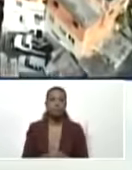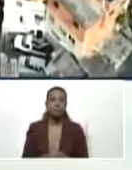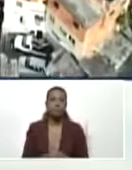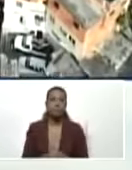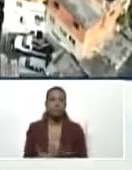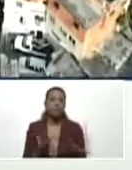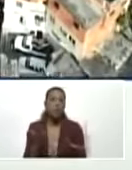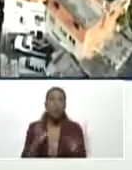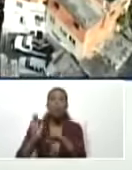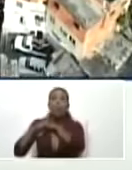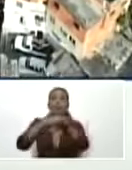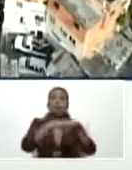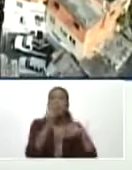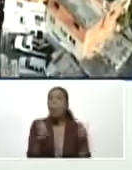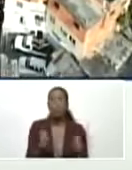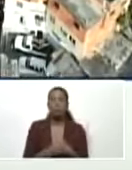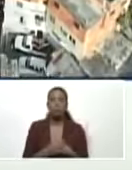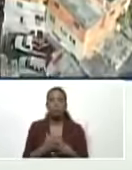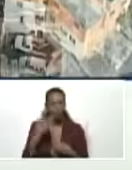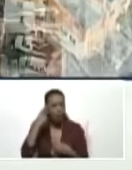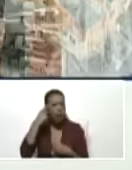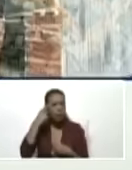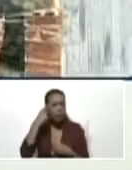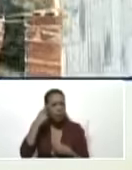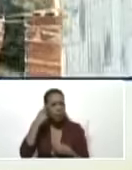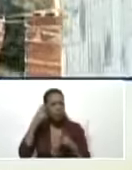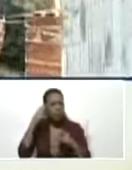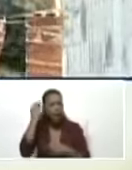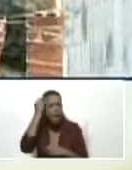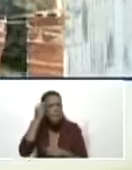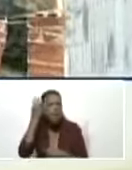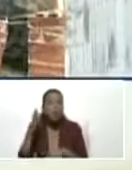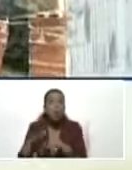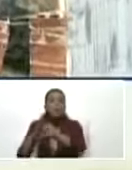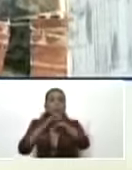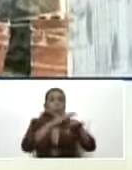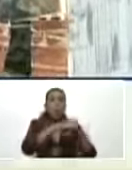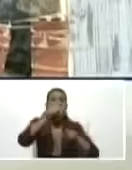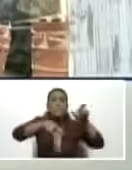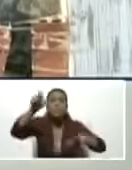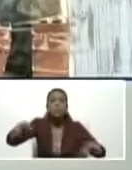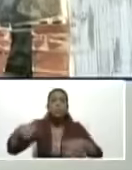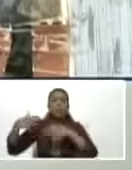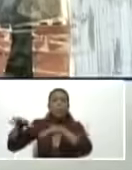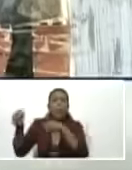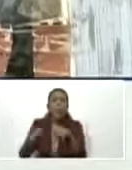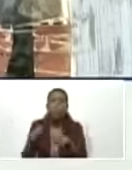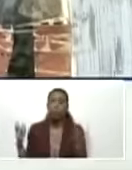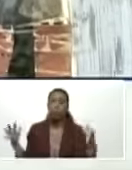¿Cómo se convocan? Hagamos ese análisis sencillo. ¿Cómo se convocan esas marchas?